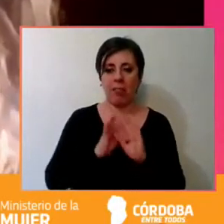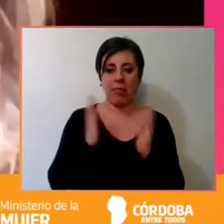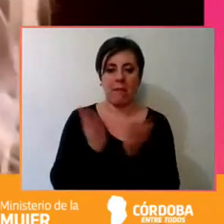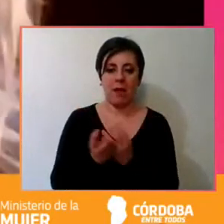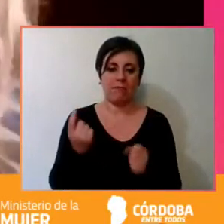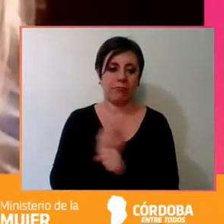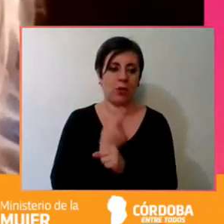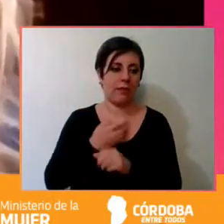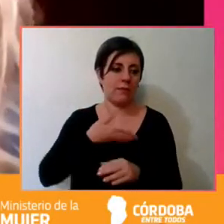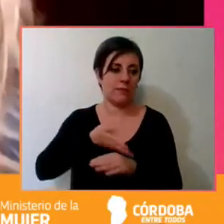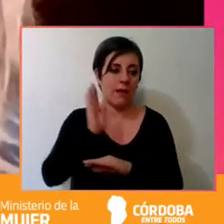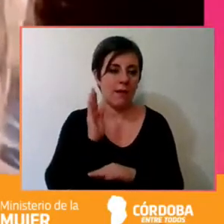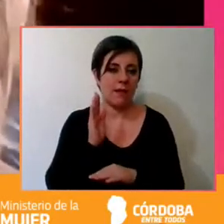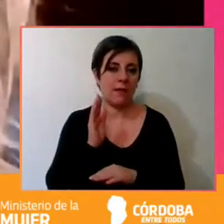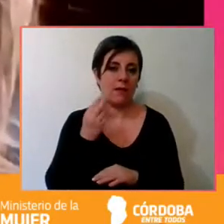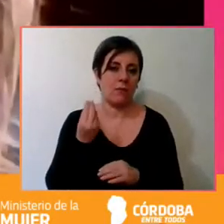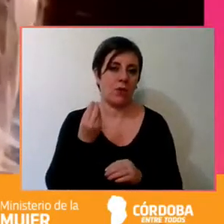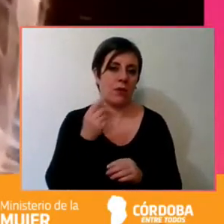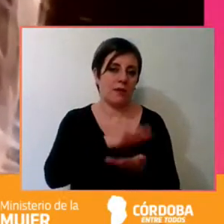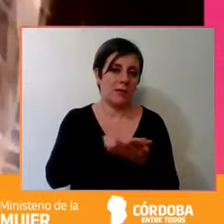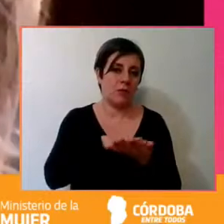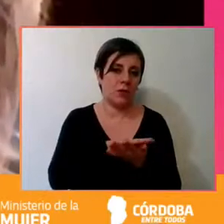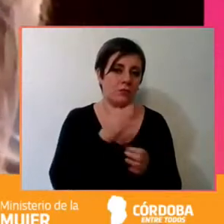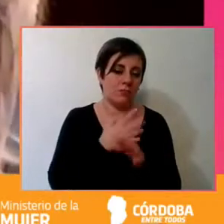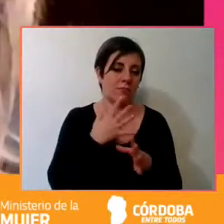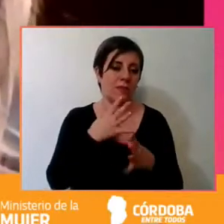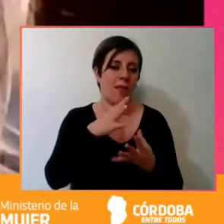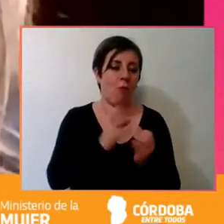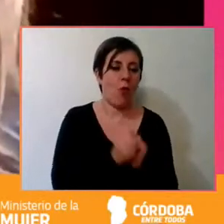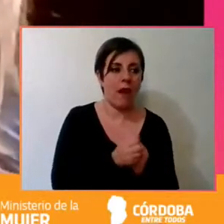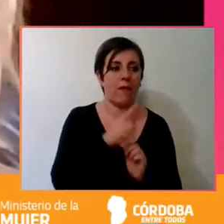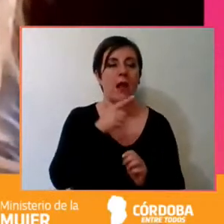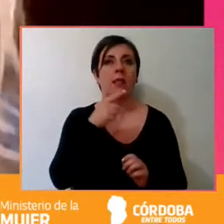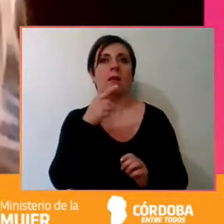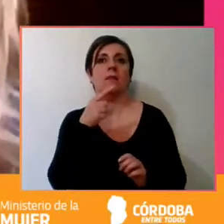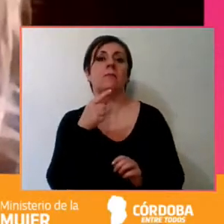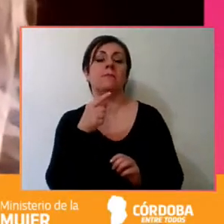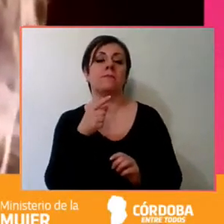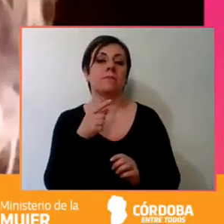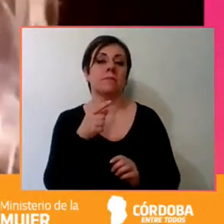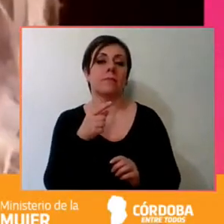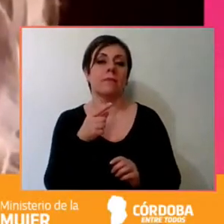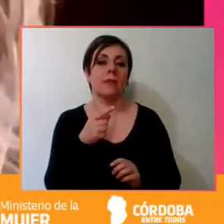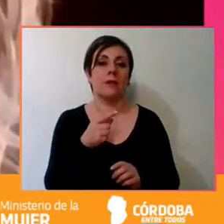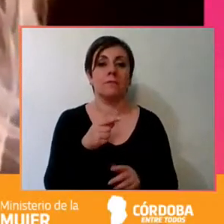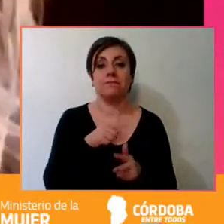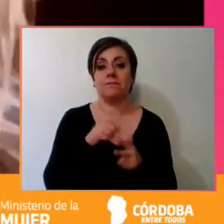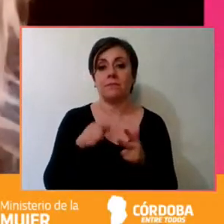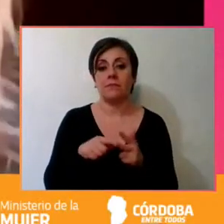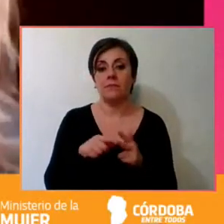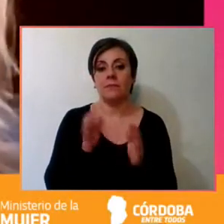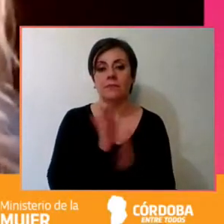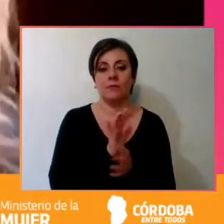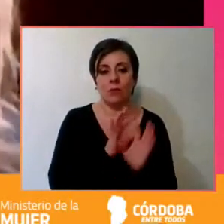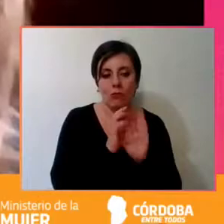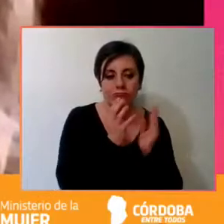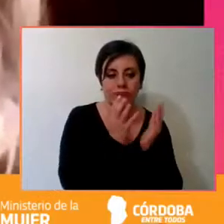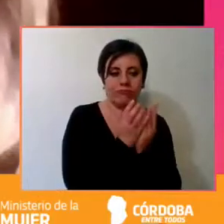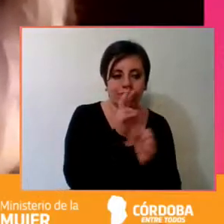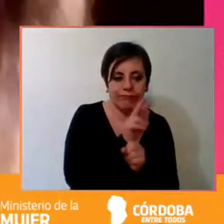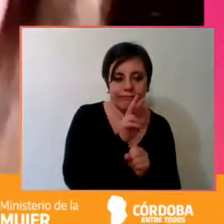tienen condiciones especiales de vulnerabilidad. Estamos haciéndolo en burbujas que generalmente